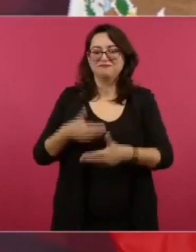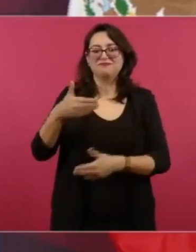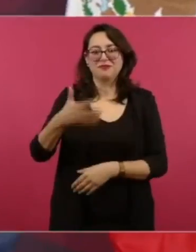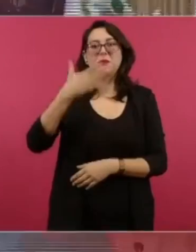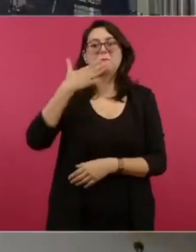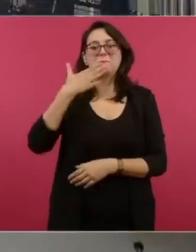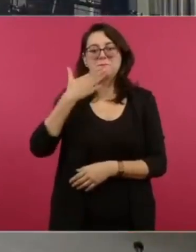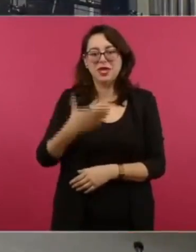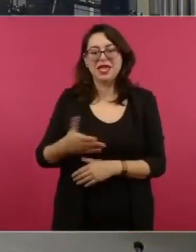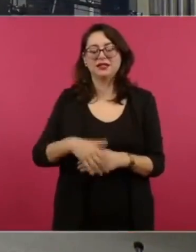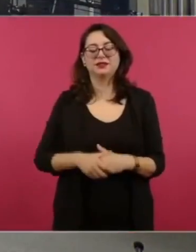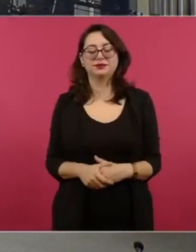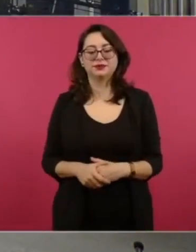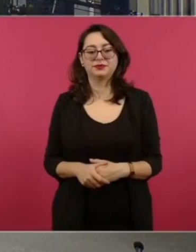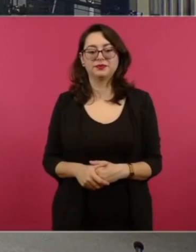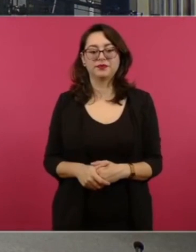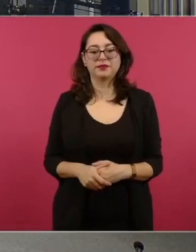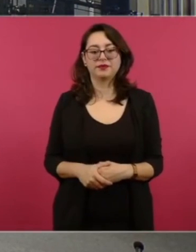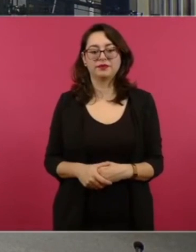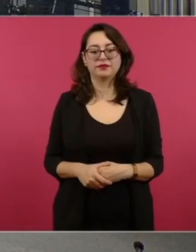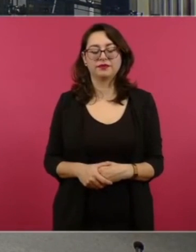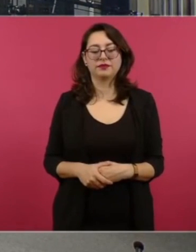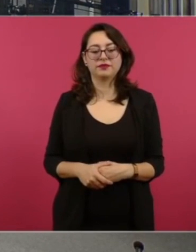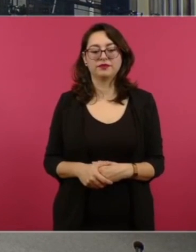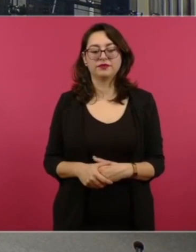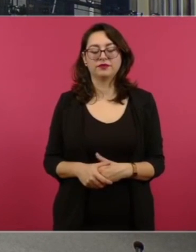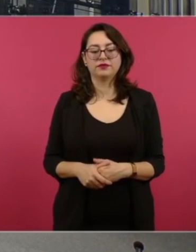¿por qué no pones lo de la desigualdad?